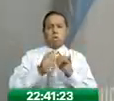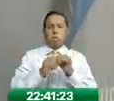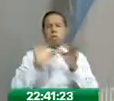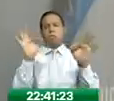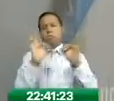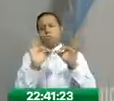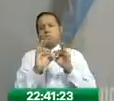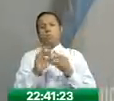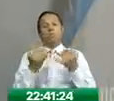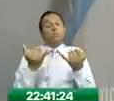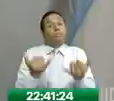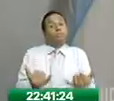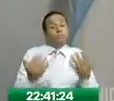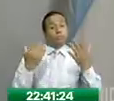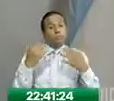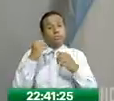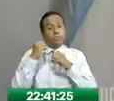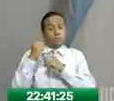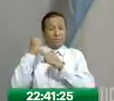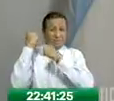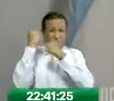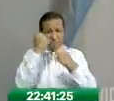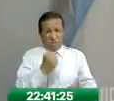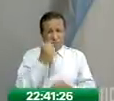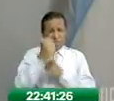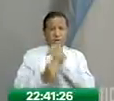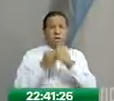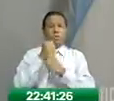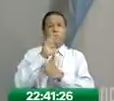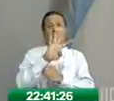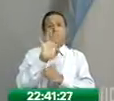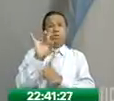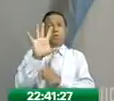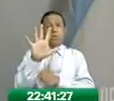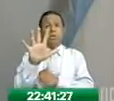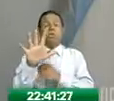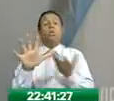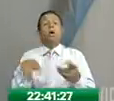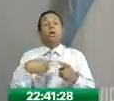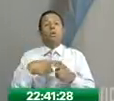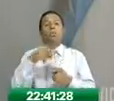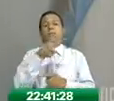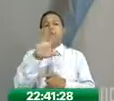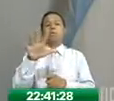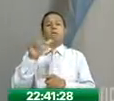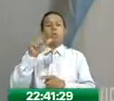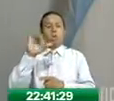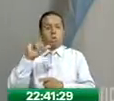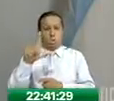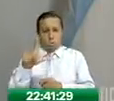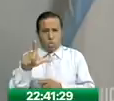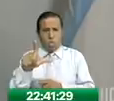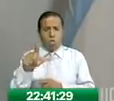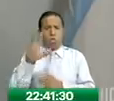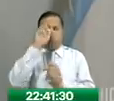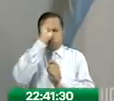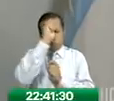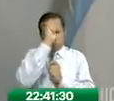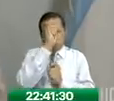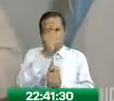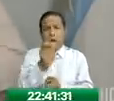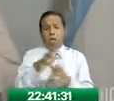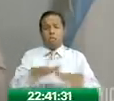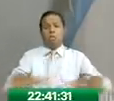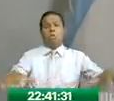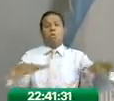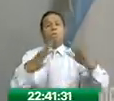cumplir 485 años de fundación, el 25 de julio, honremos a Guayaquil. Con